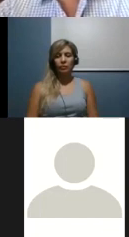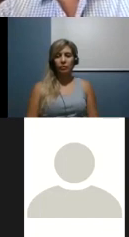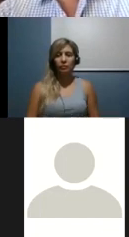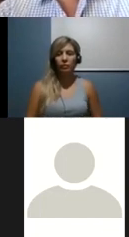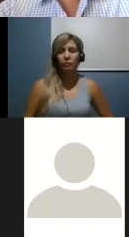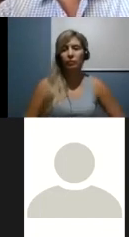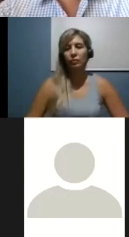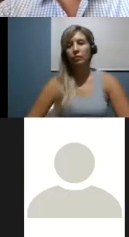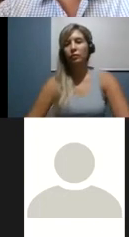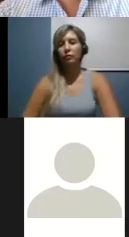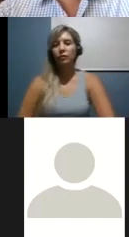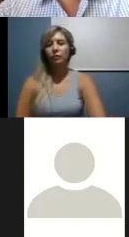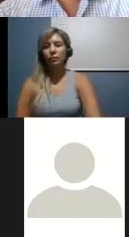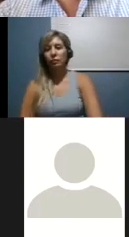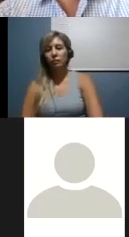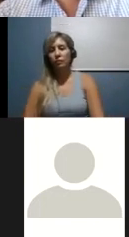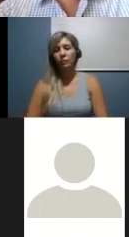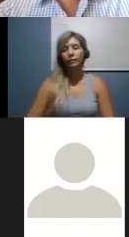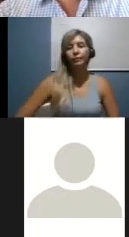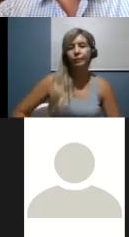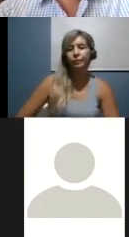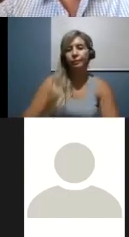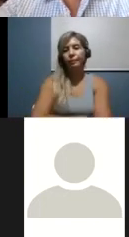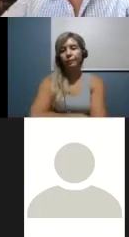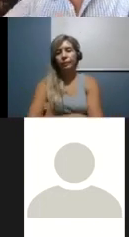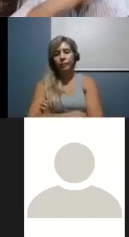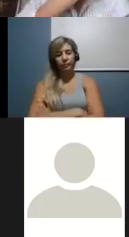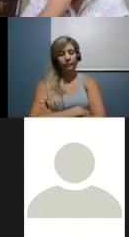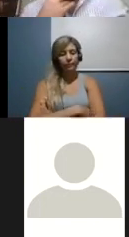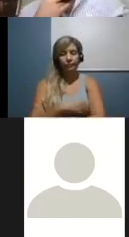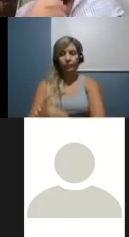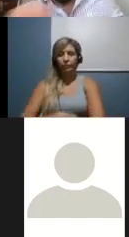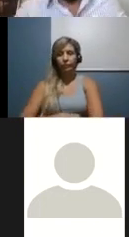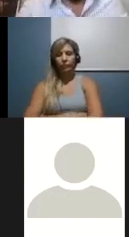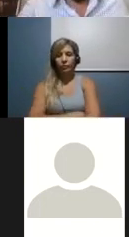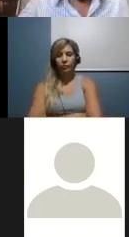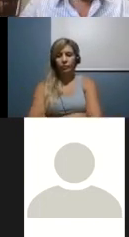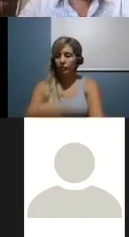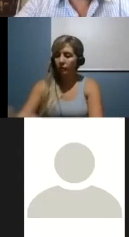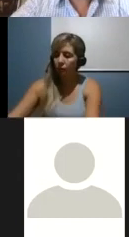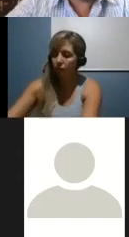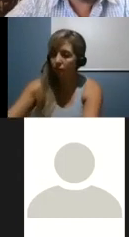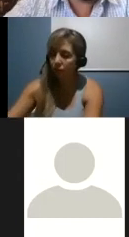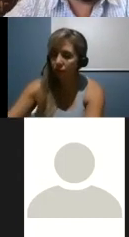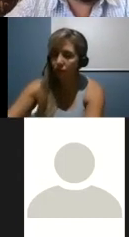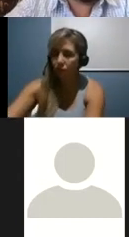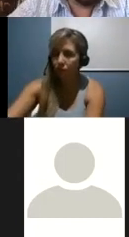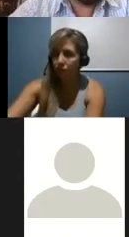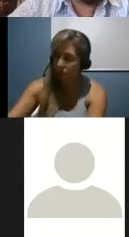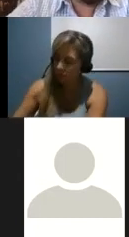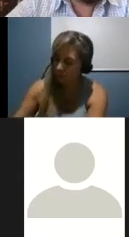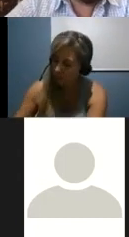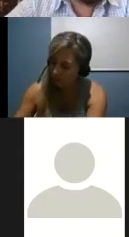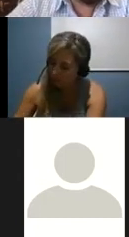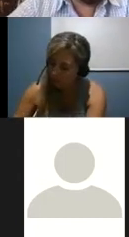simple, que no es fácil, es más simple, que no es fácil, adaptar la persona o acompañar la persona